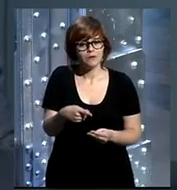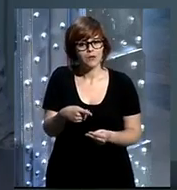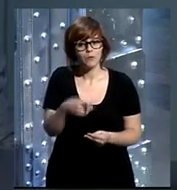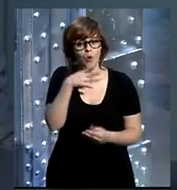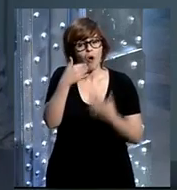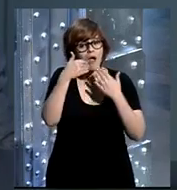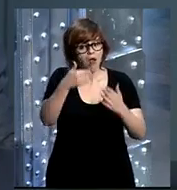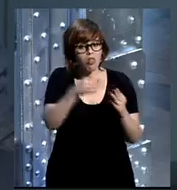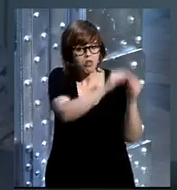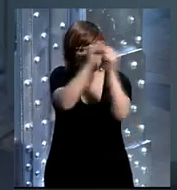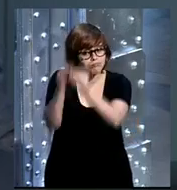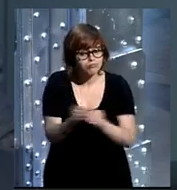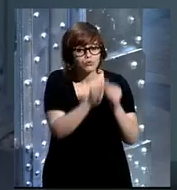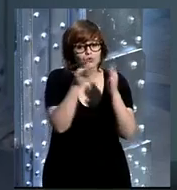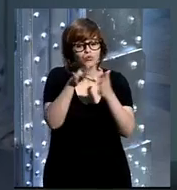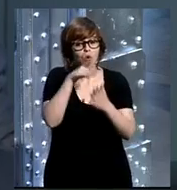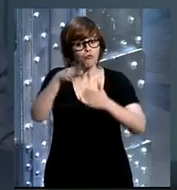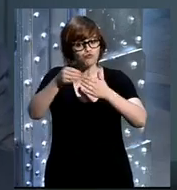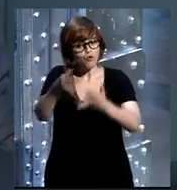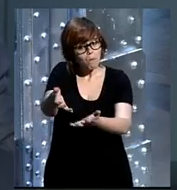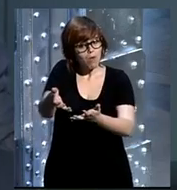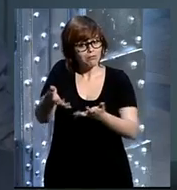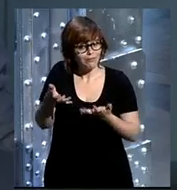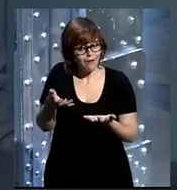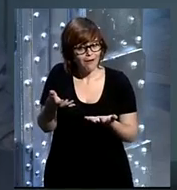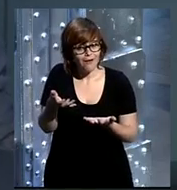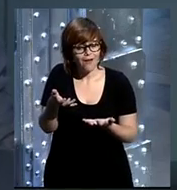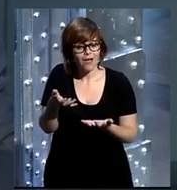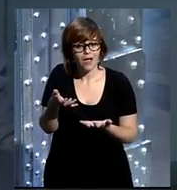ventajas tanto al propio usuario, que entre las cosas le daría